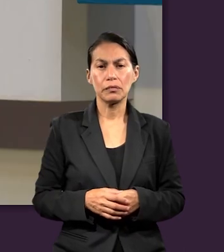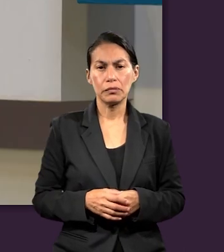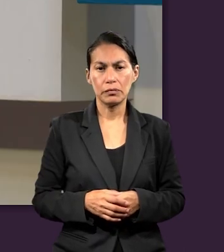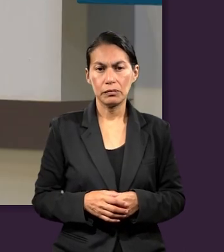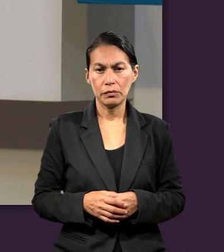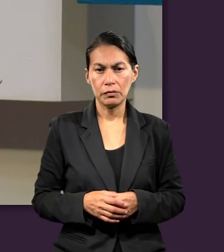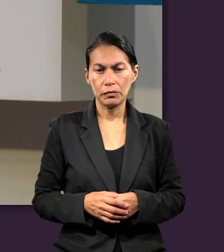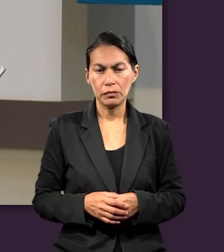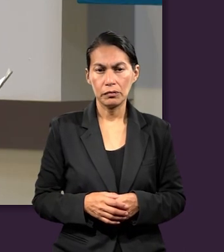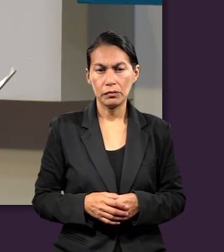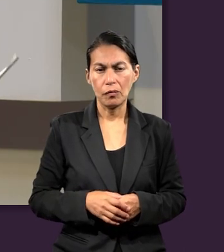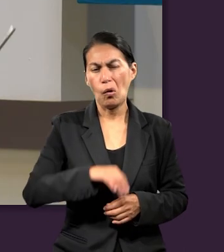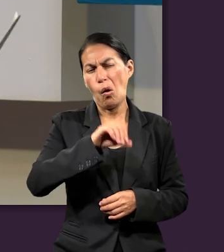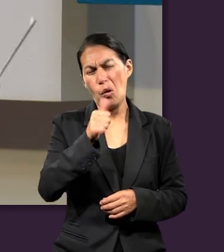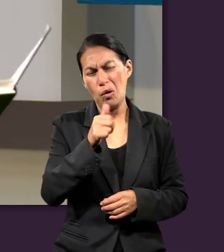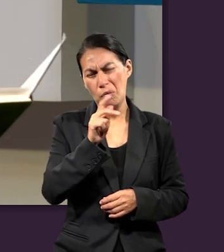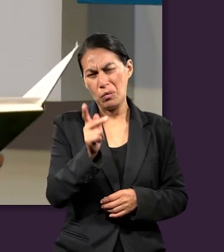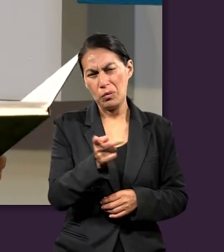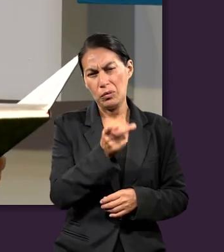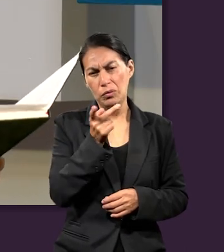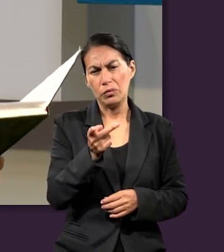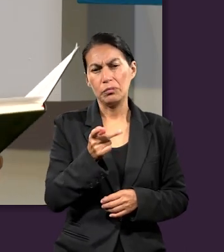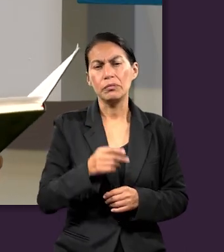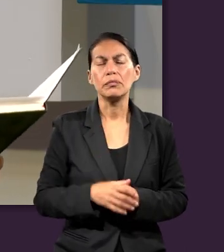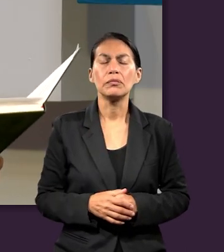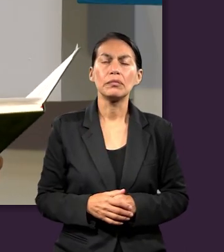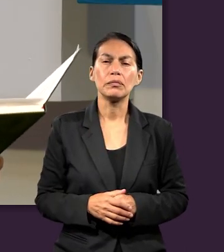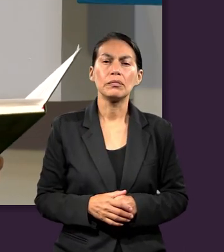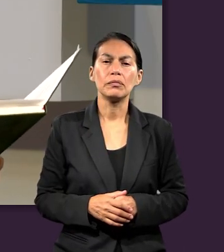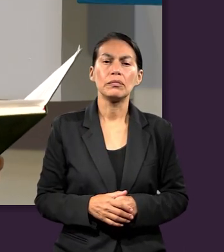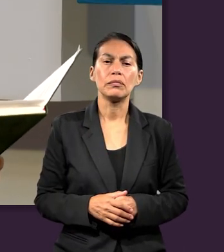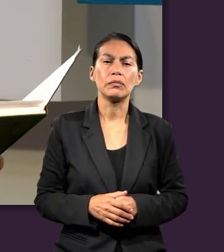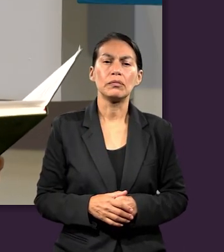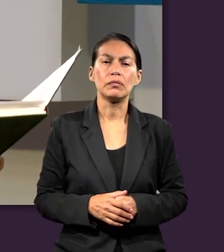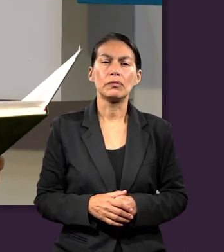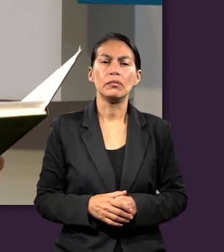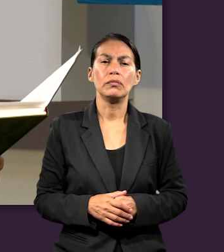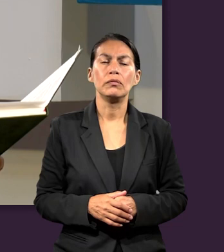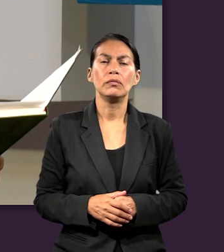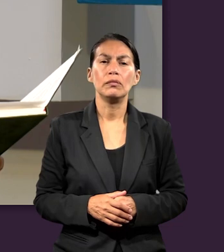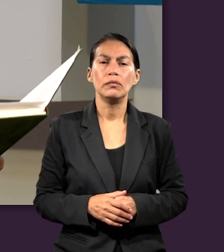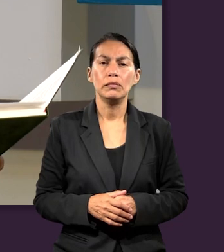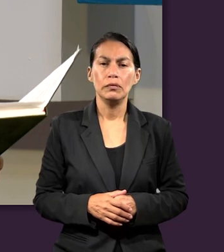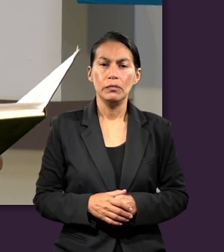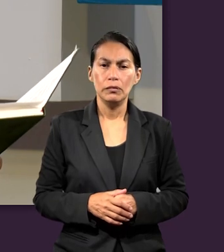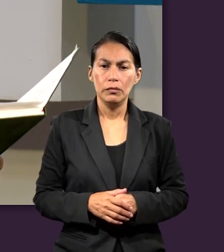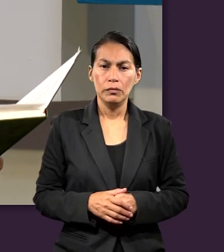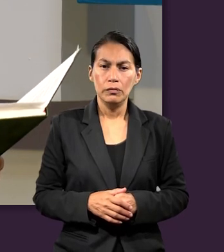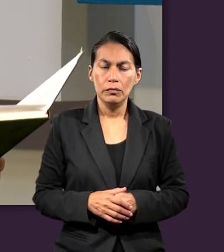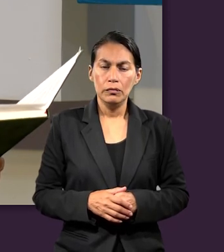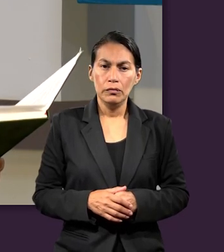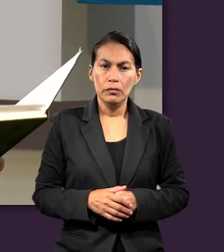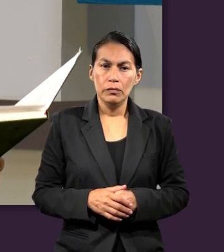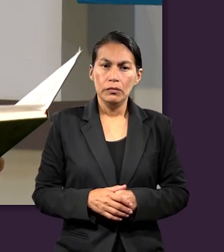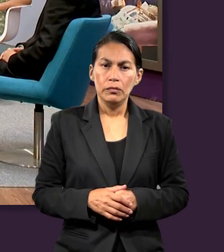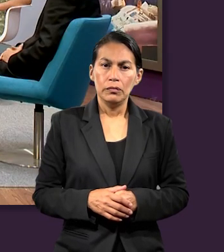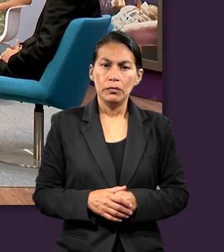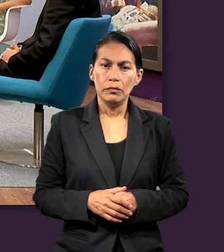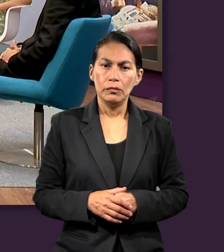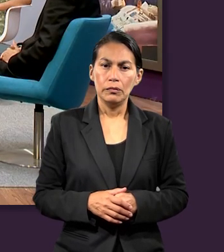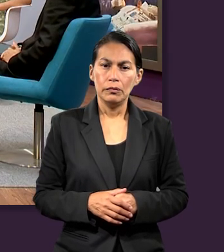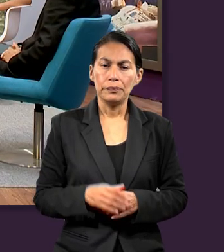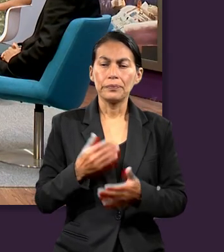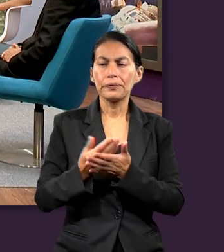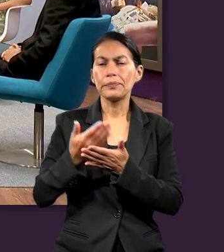entonces otra pregunta que quiero hacerles es así como en el tiempo cuando